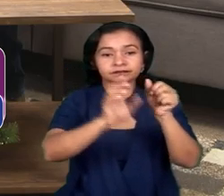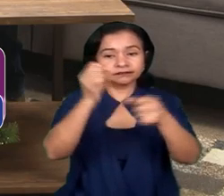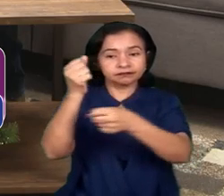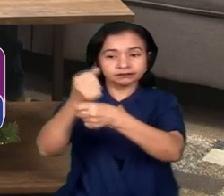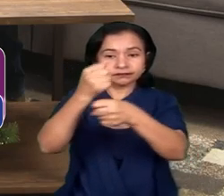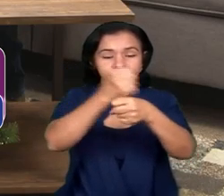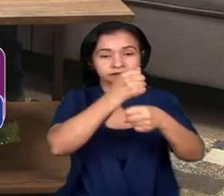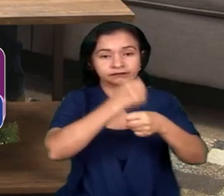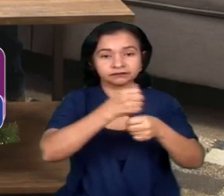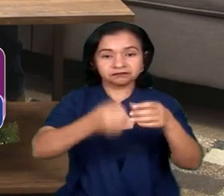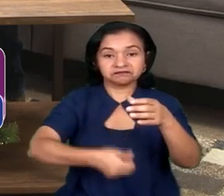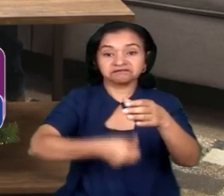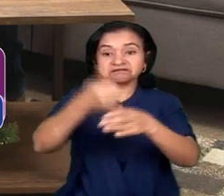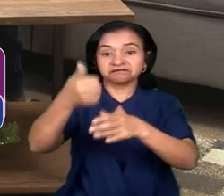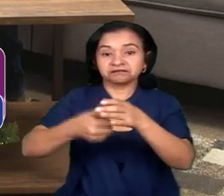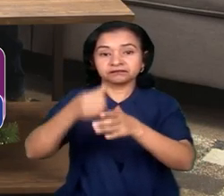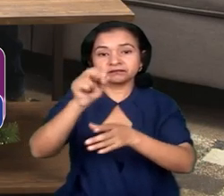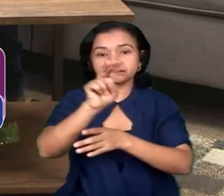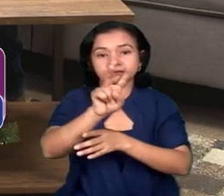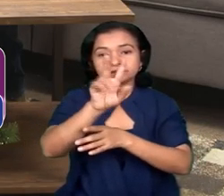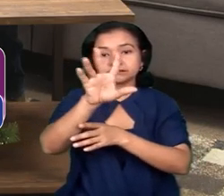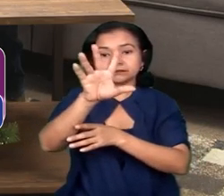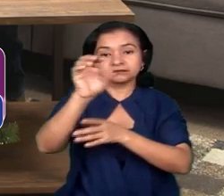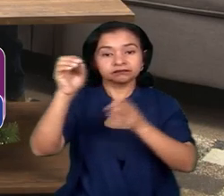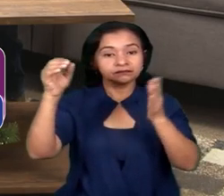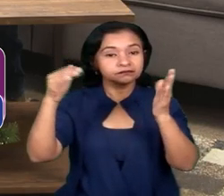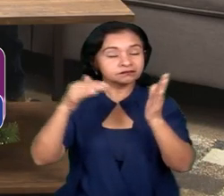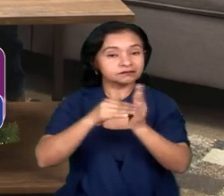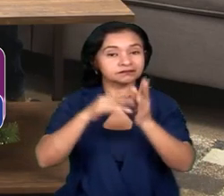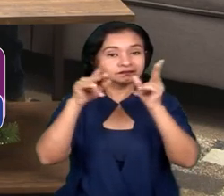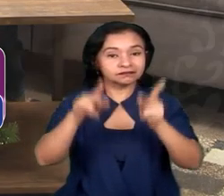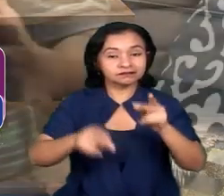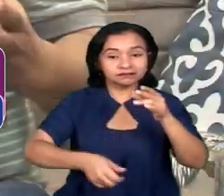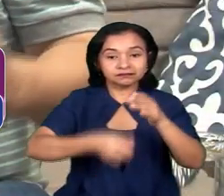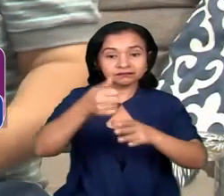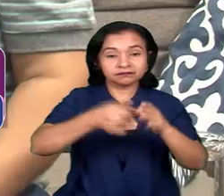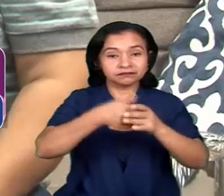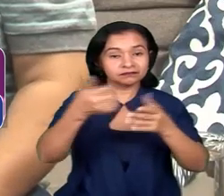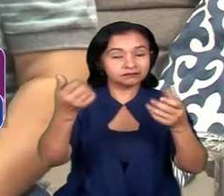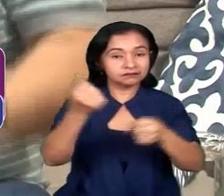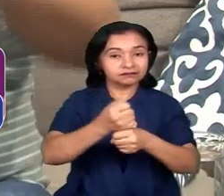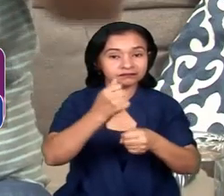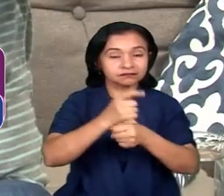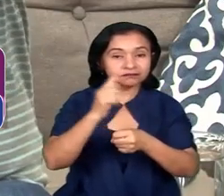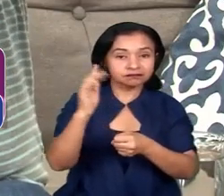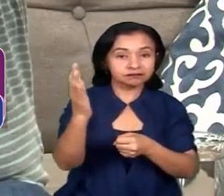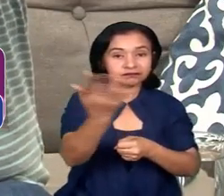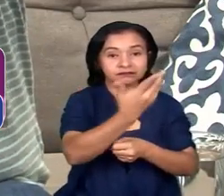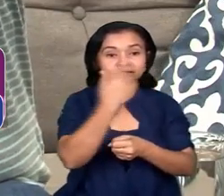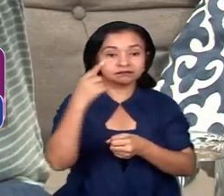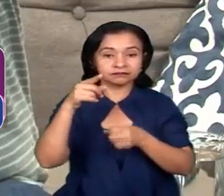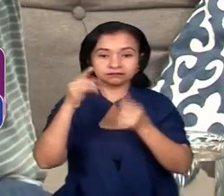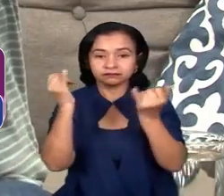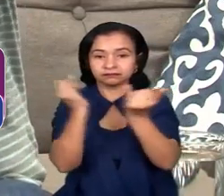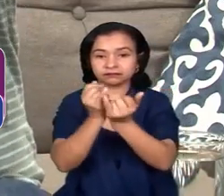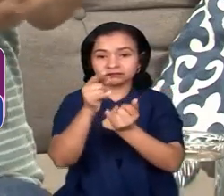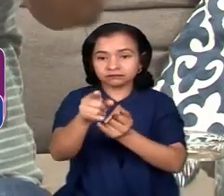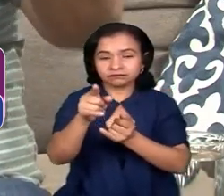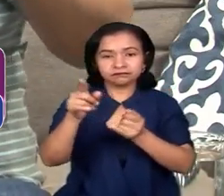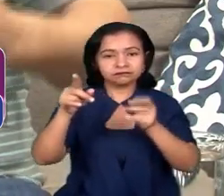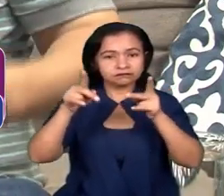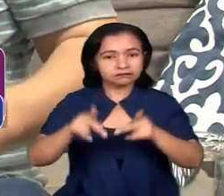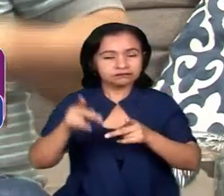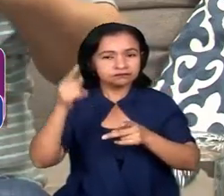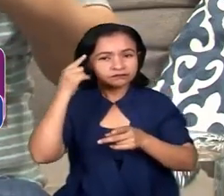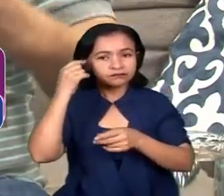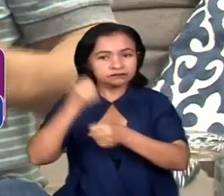trabajadores que fueron despedidos, 250 mil, creo que eso tiene que poner a pensar a todo el mundo y a los mismos trabajadores que fueron despedidos tienen